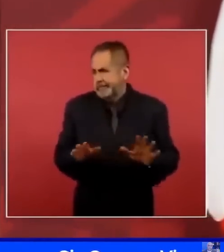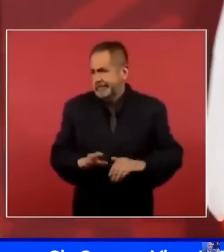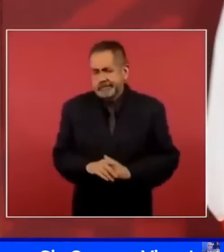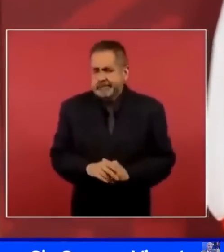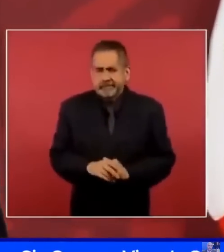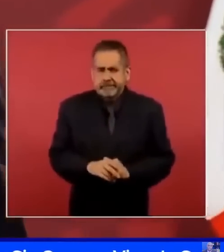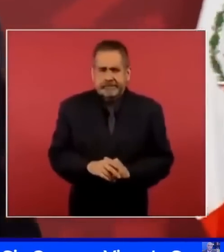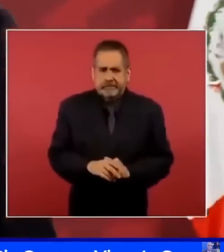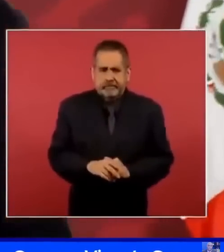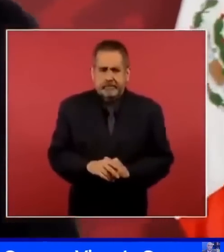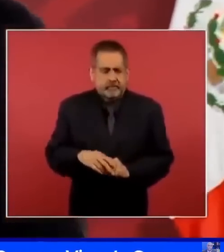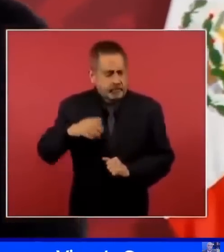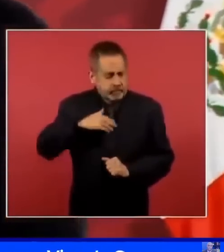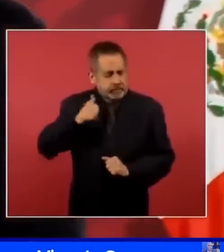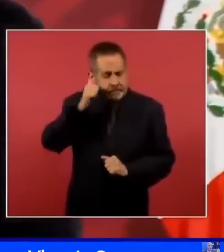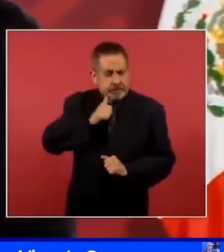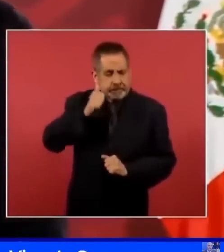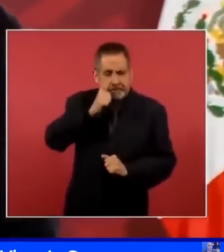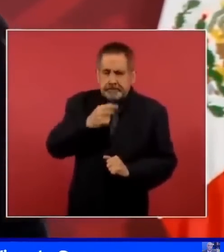digo